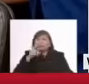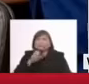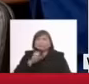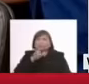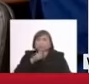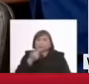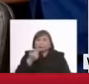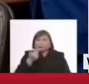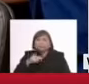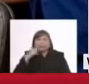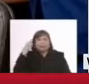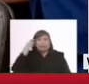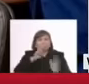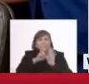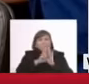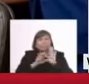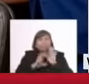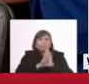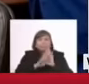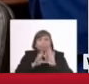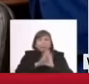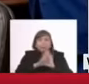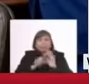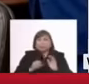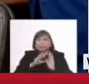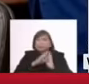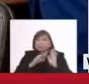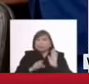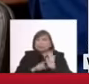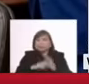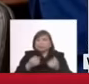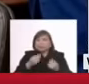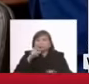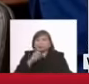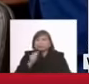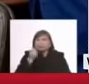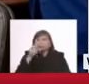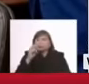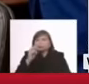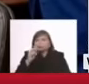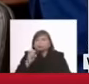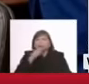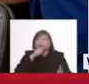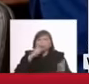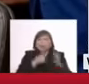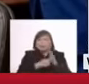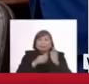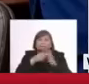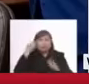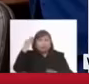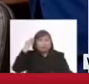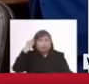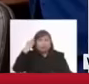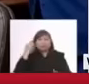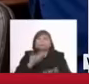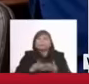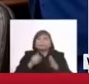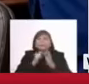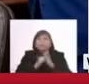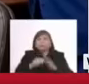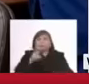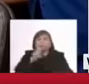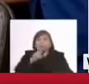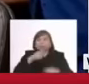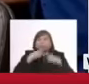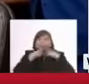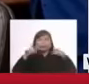es directamente ese tuit oficial Congreso del Perú. Ahí está, mirá, inicia la sesión del Pleno del Congreso, inició entonando himno nacional